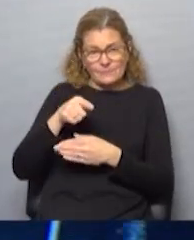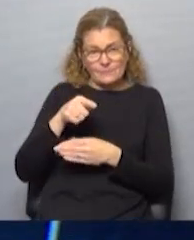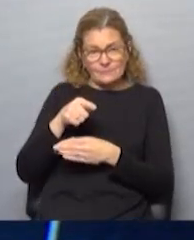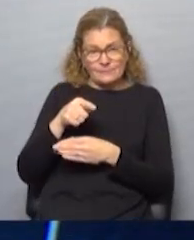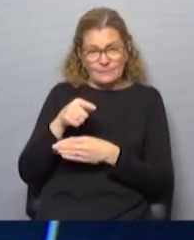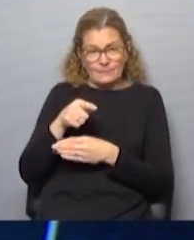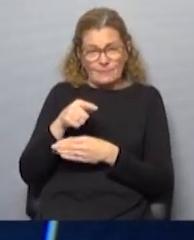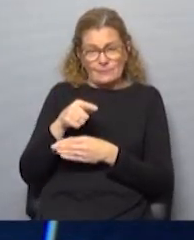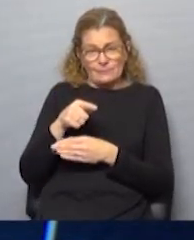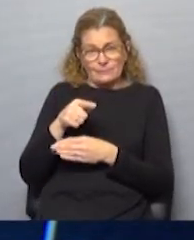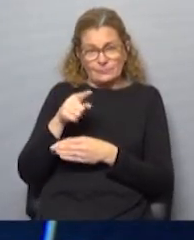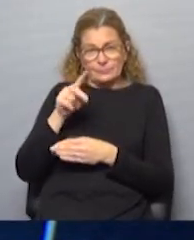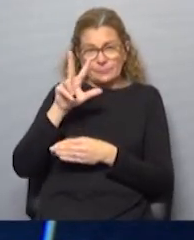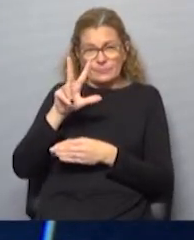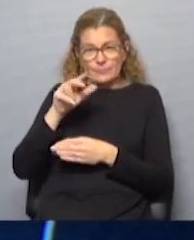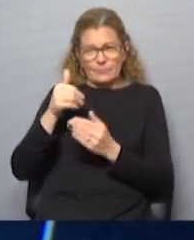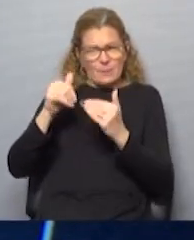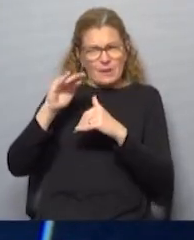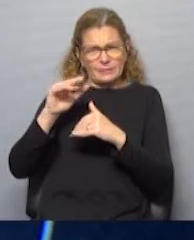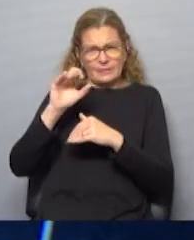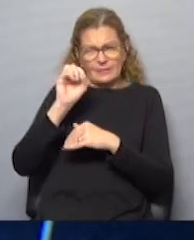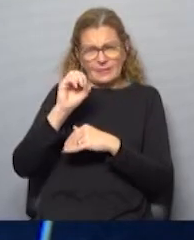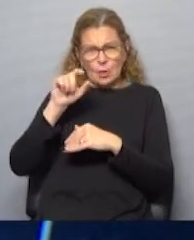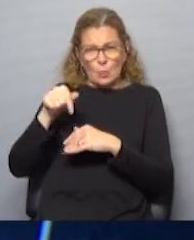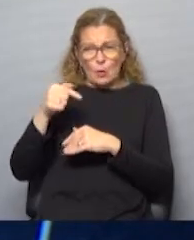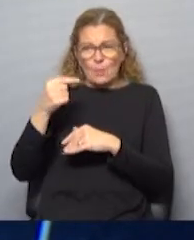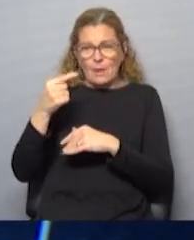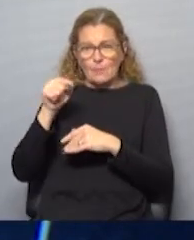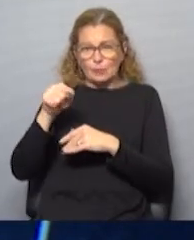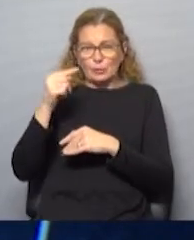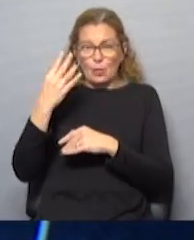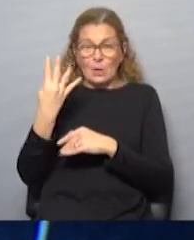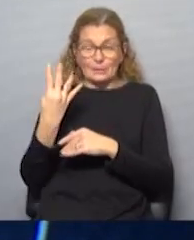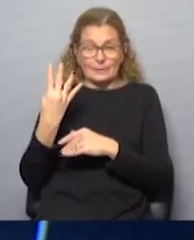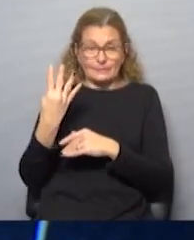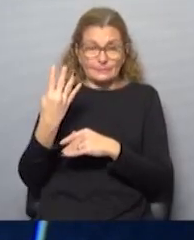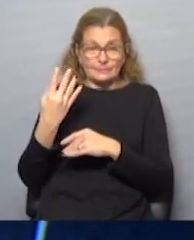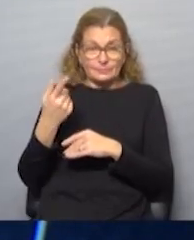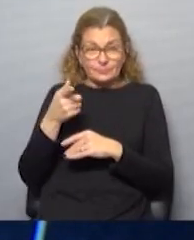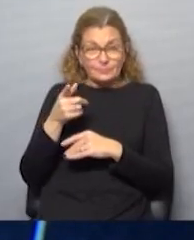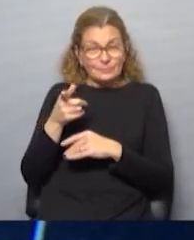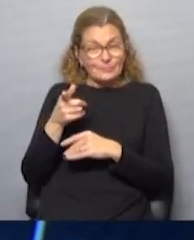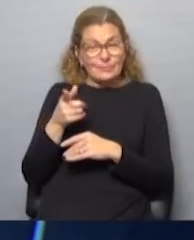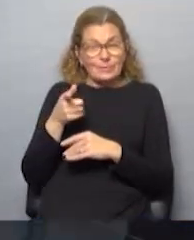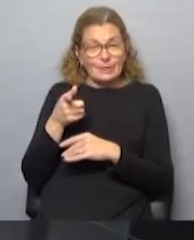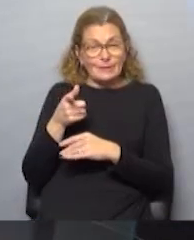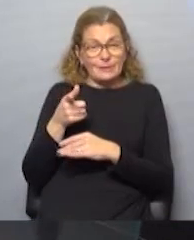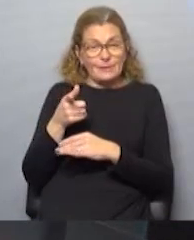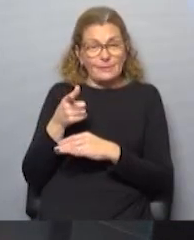andar en el tres y pico y nosotros en el 0.4 respecto a sí mismo es